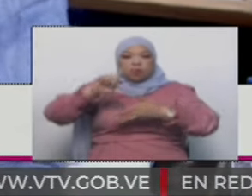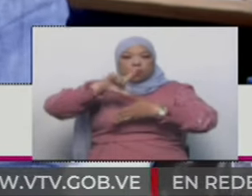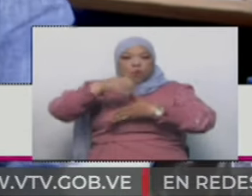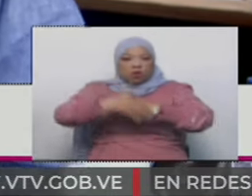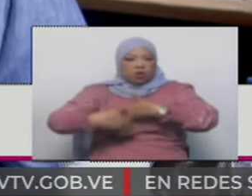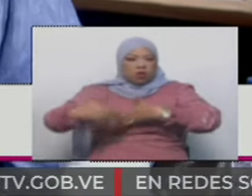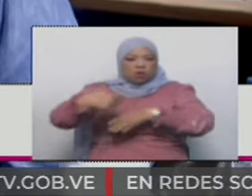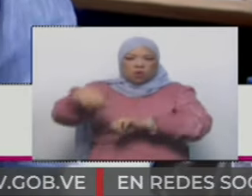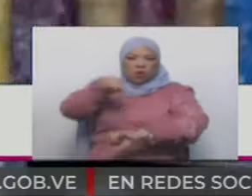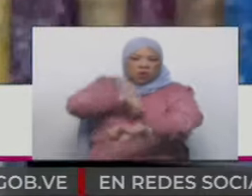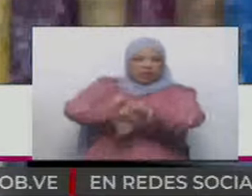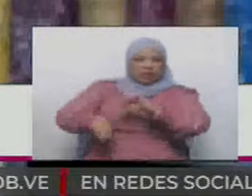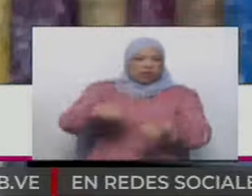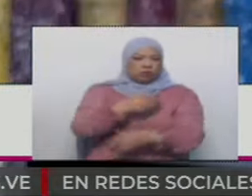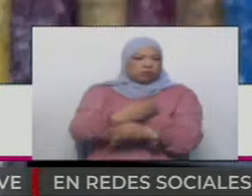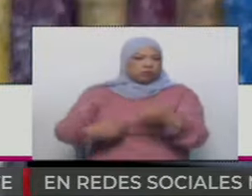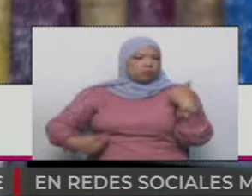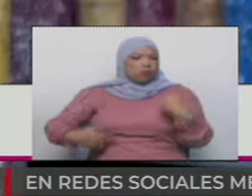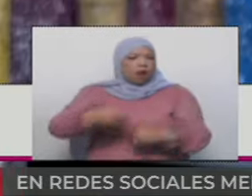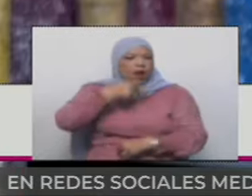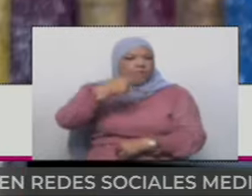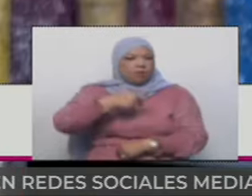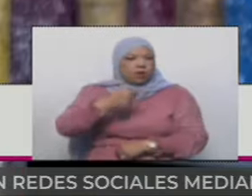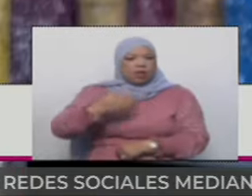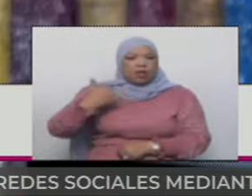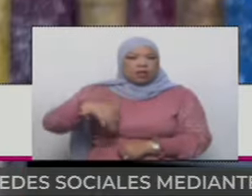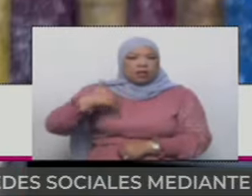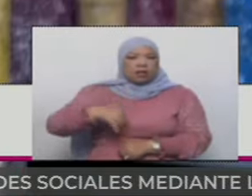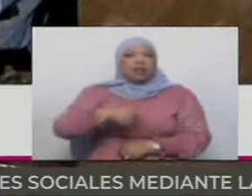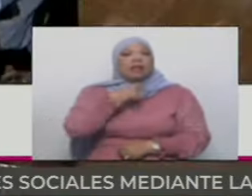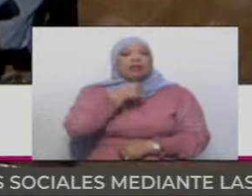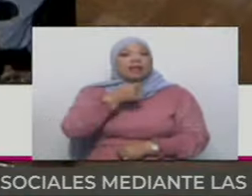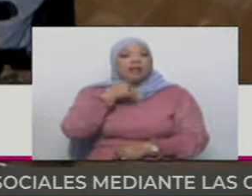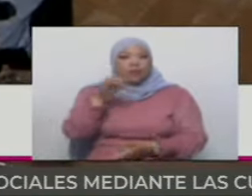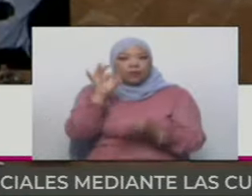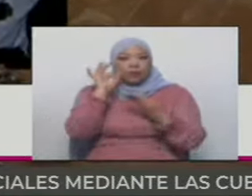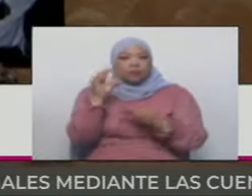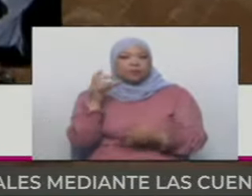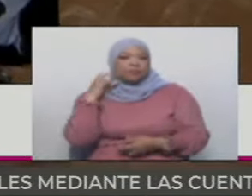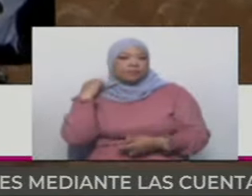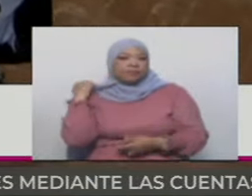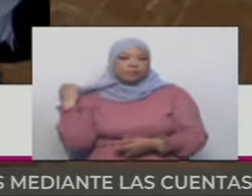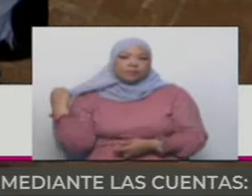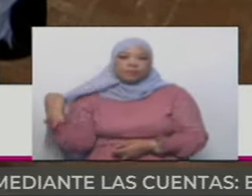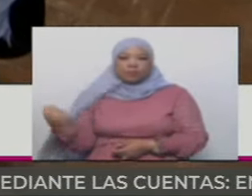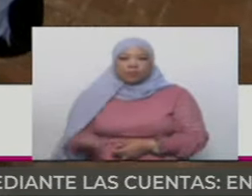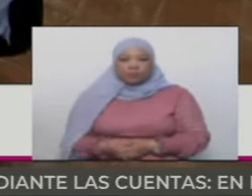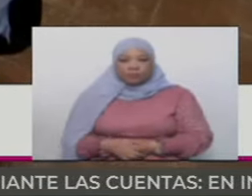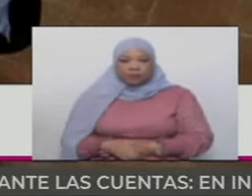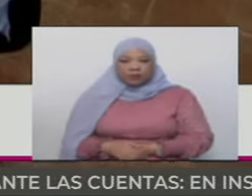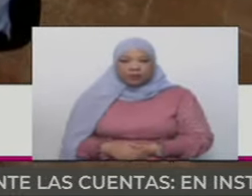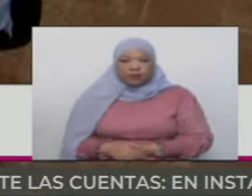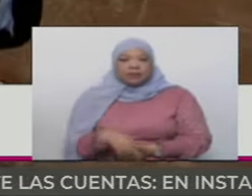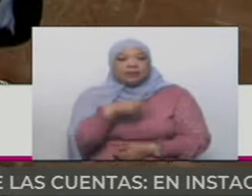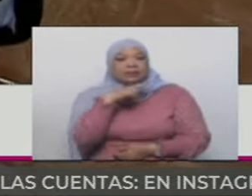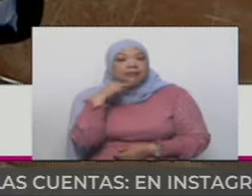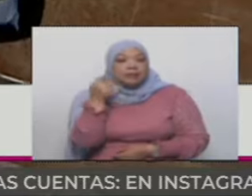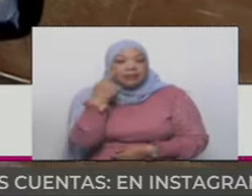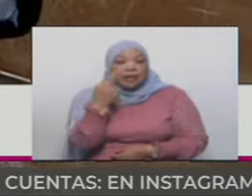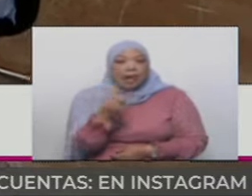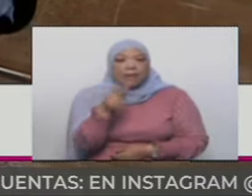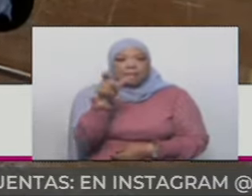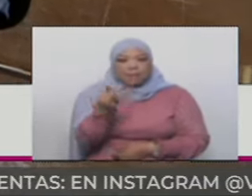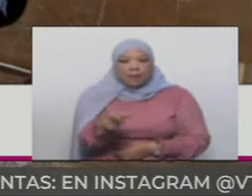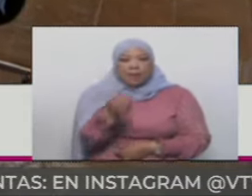seguridad de eso. Muchísimas gracias, presidente. ¿Te gustó el café? No lo probé, ahora me lo Bueno. Es guayollito, tiene pinta, ¿verdad? Sí, está